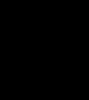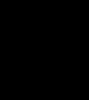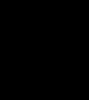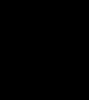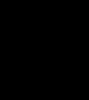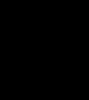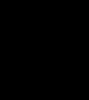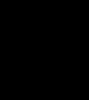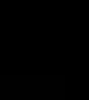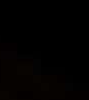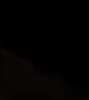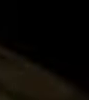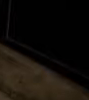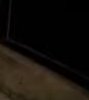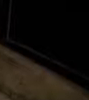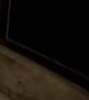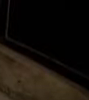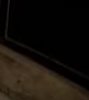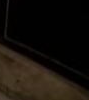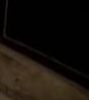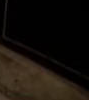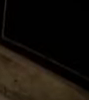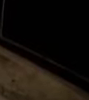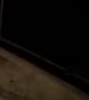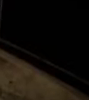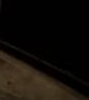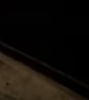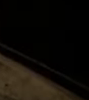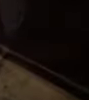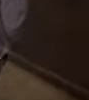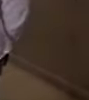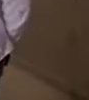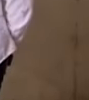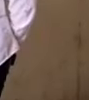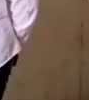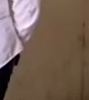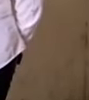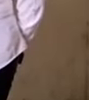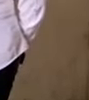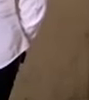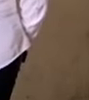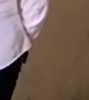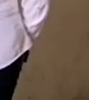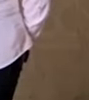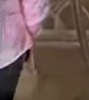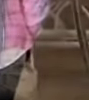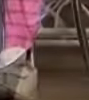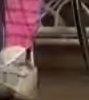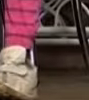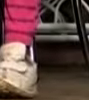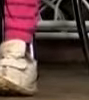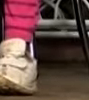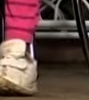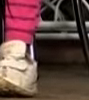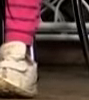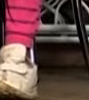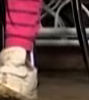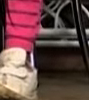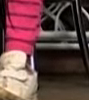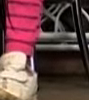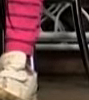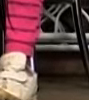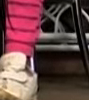La presidenta honorífica del Sistema Estatal para el Desarrollo Integral de la Familia, Sandra Chávez Ruelas, visitó los hogares de 9 niñas,